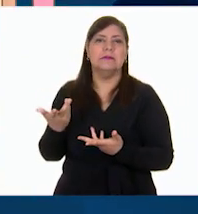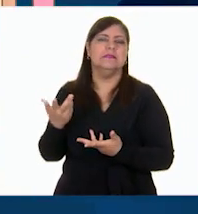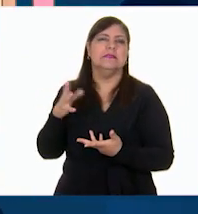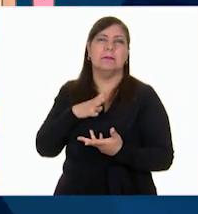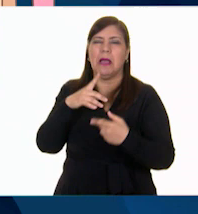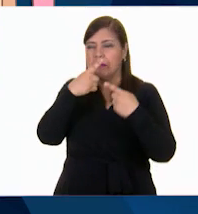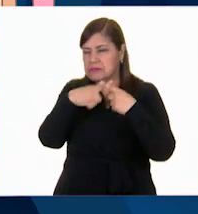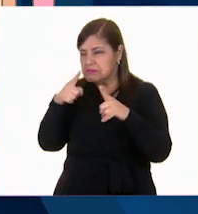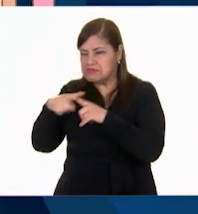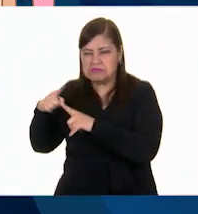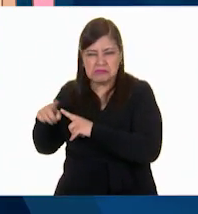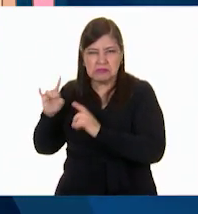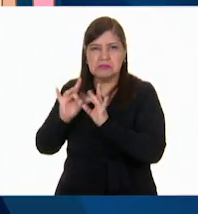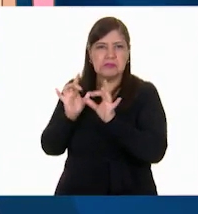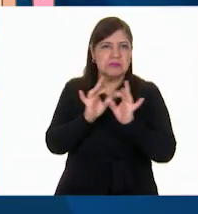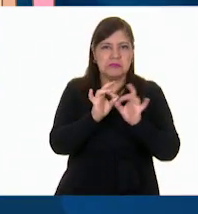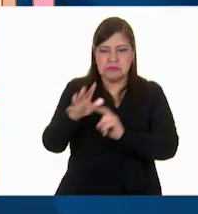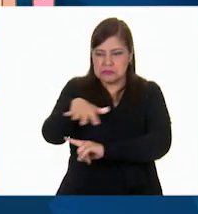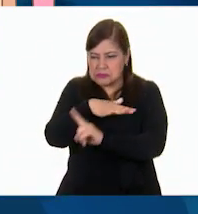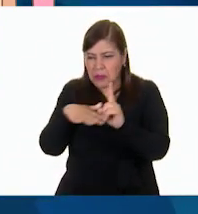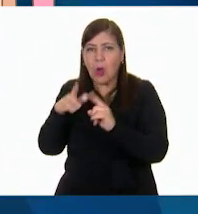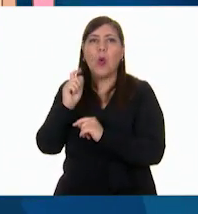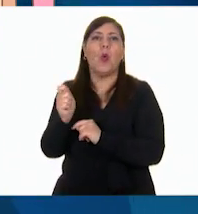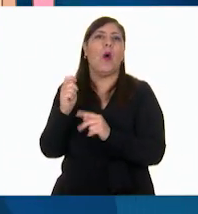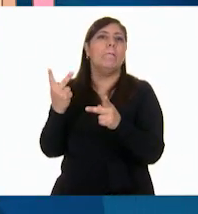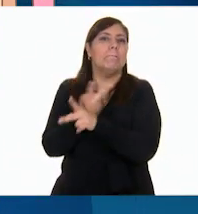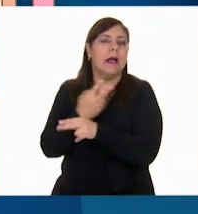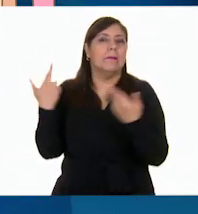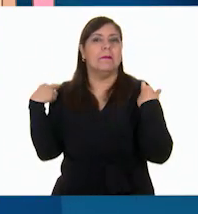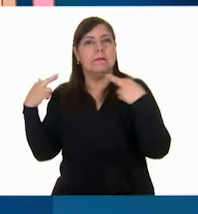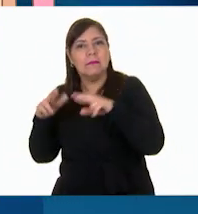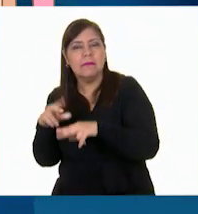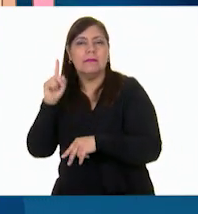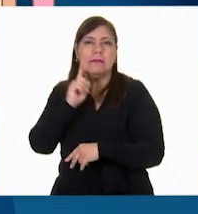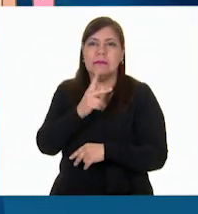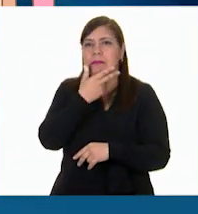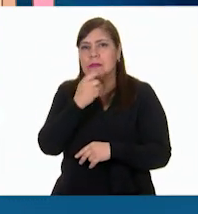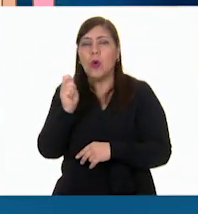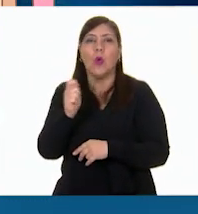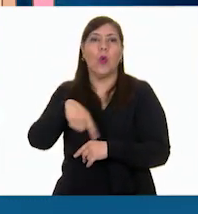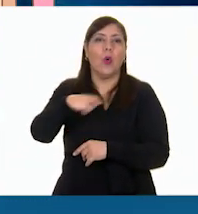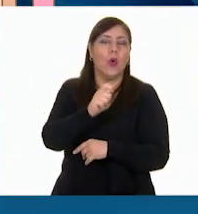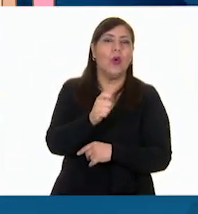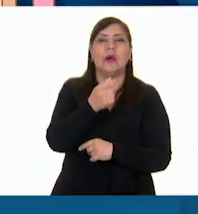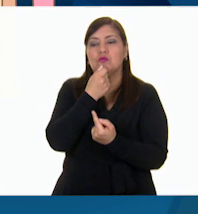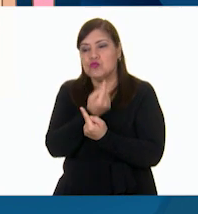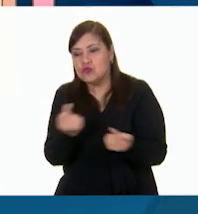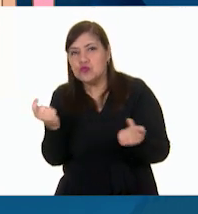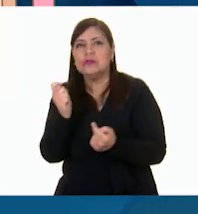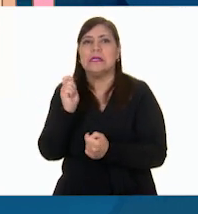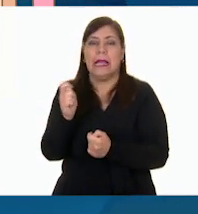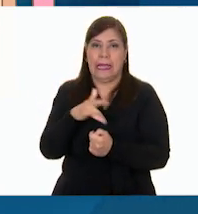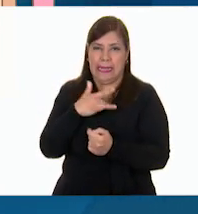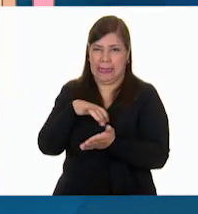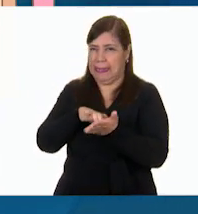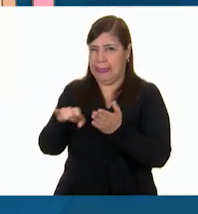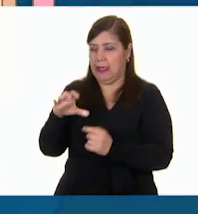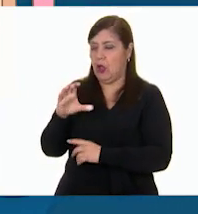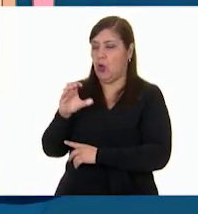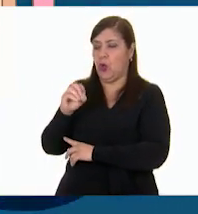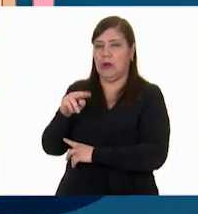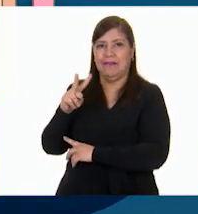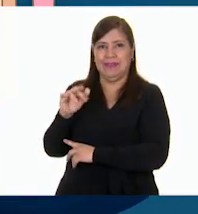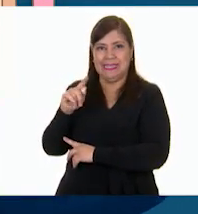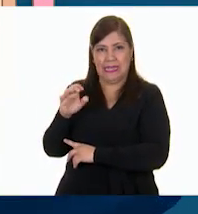situaciones diversas y retos que enfrentan los profesores, los estudiantes y sus familias. Y a través del ejemplo de la Conviteca, destacar